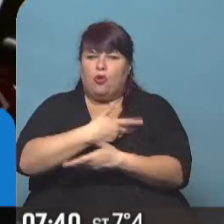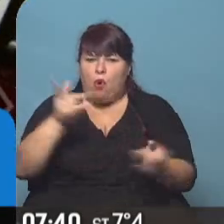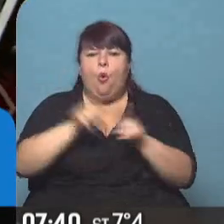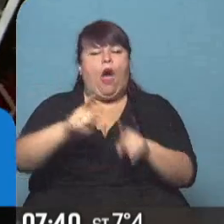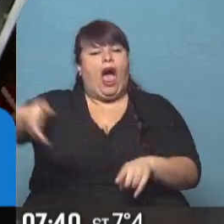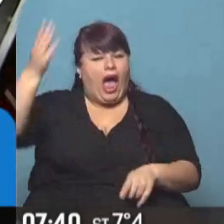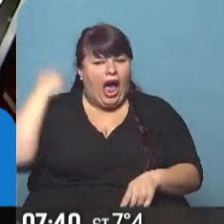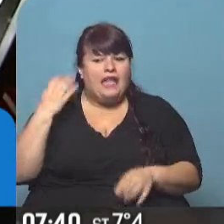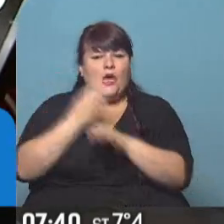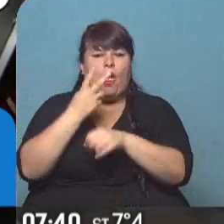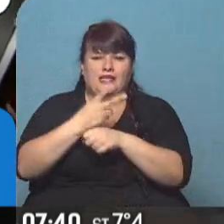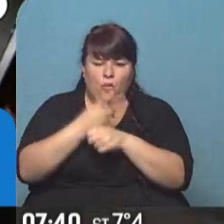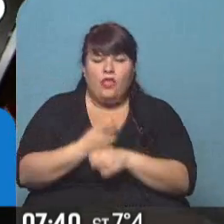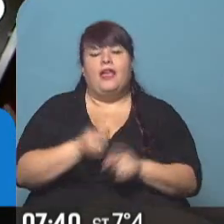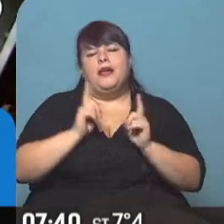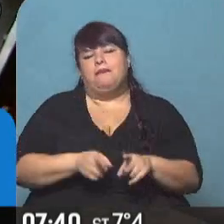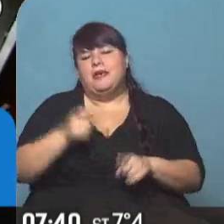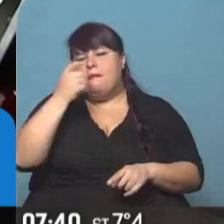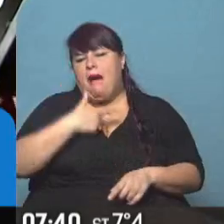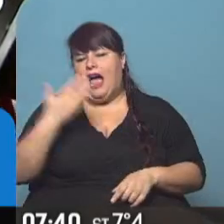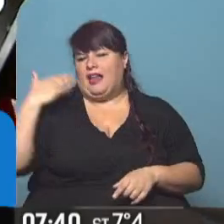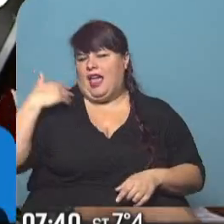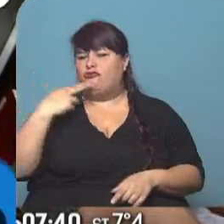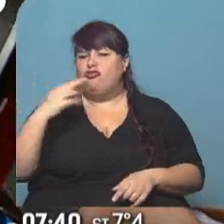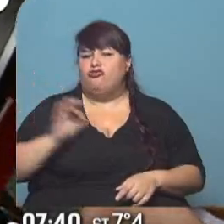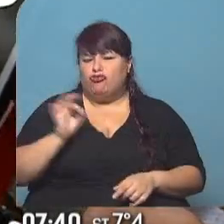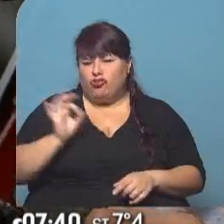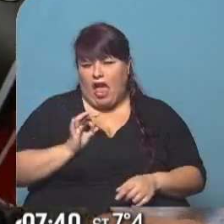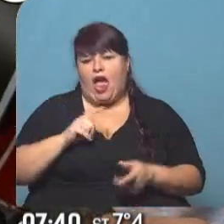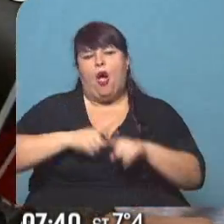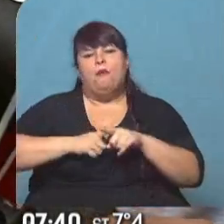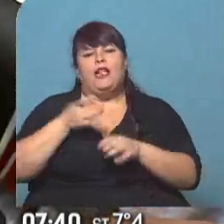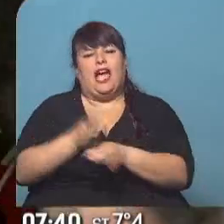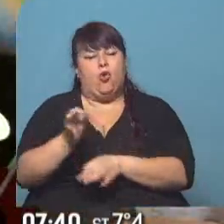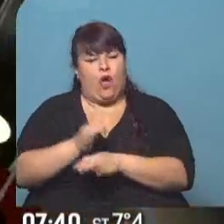la nueva escuela secundaria y como lo viene haciendo el macrismo en los últimos 11 años con sus políticas educativas.